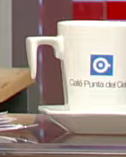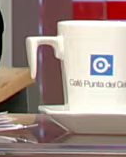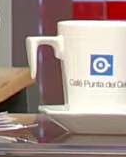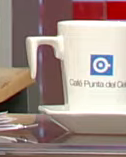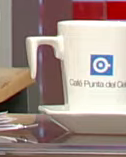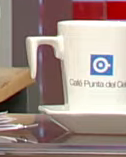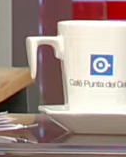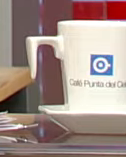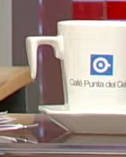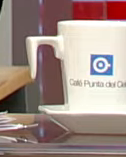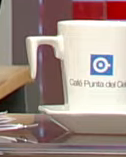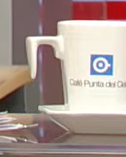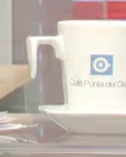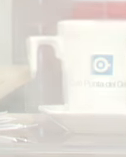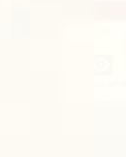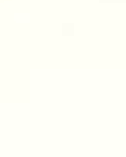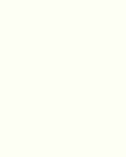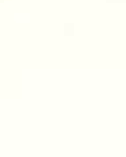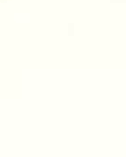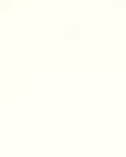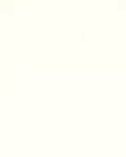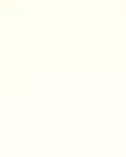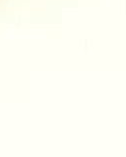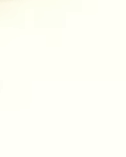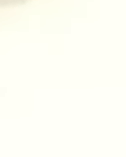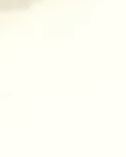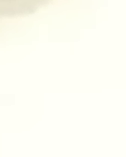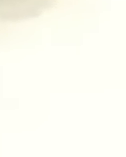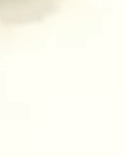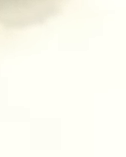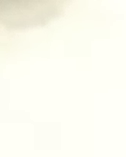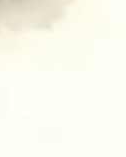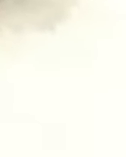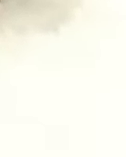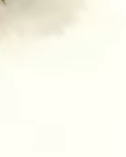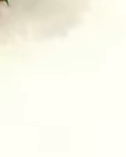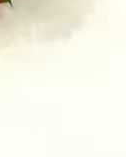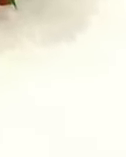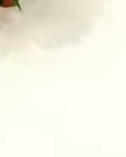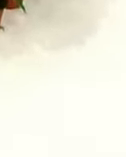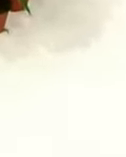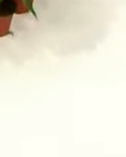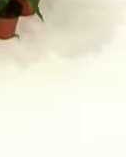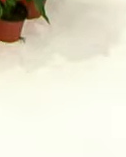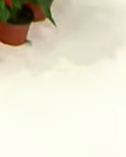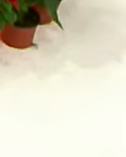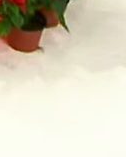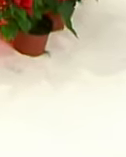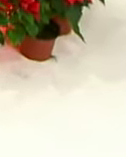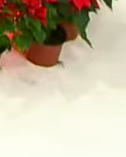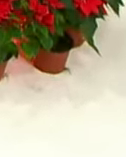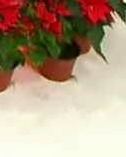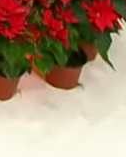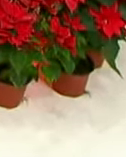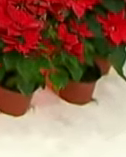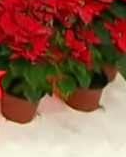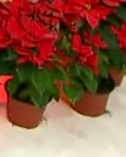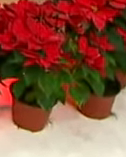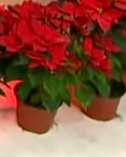bolsas de plástico de las de cierrecito. Guárdelos ahí y listo. Pero ya déjalo siempre. Si usted vive en una zona de